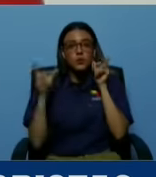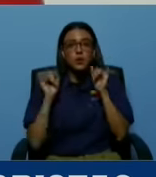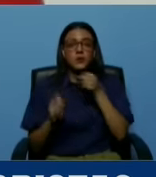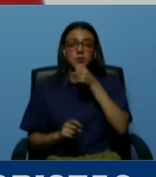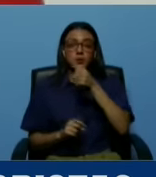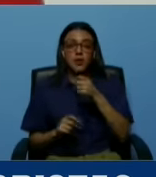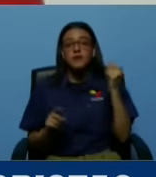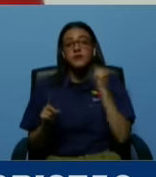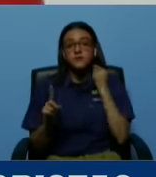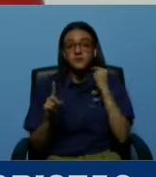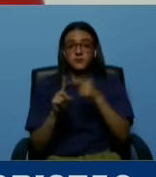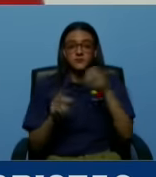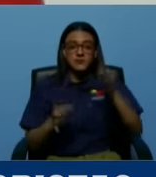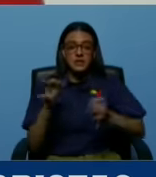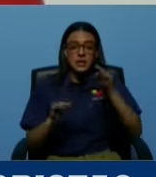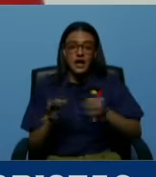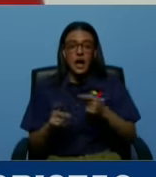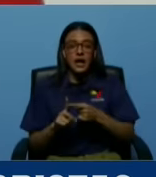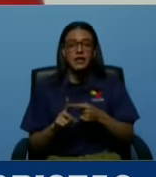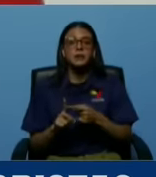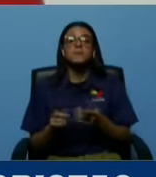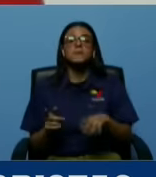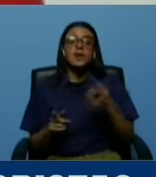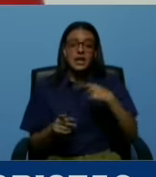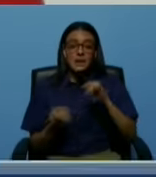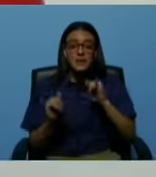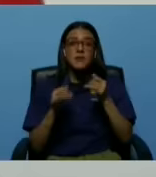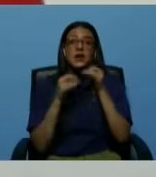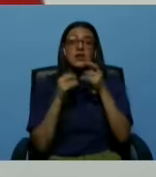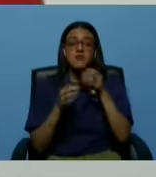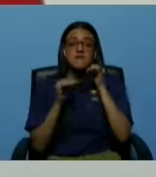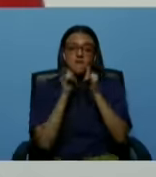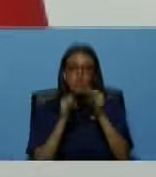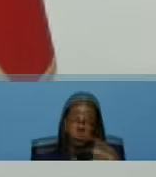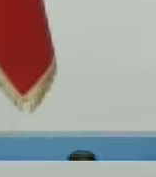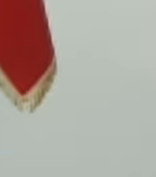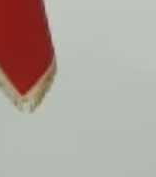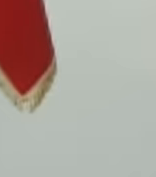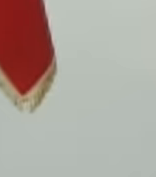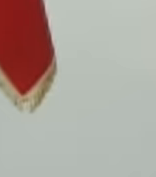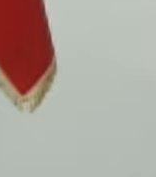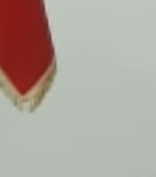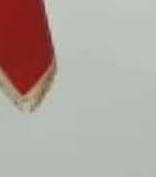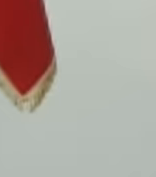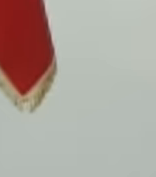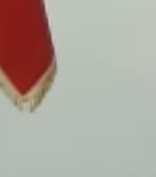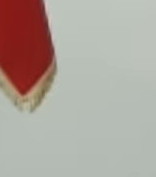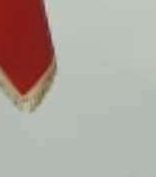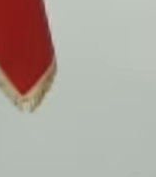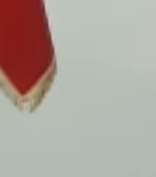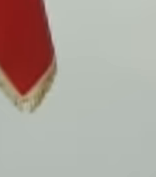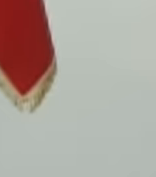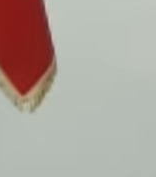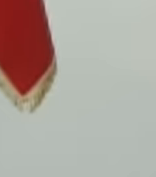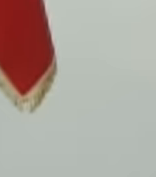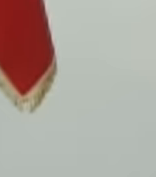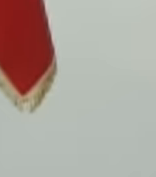declaraciones del fiscal general de la República Bolivariana de Venezuela y con esta información nosotros retornamos el contacto a los estudios de Venezolana de Televisión. Adelante.